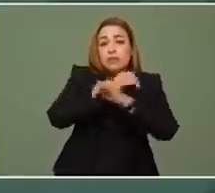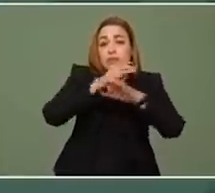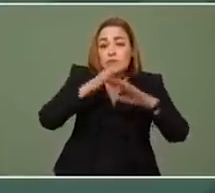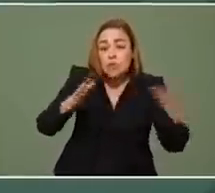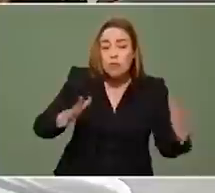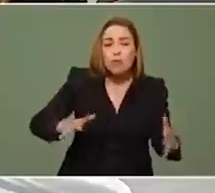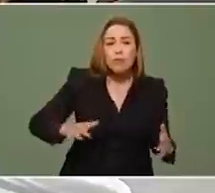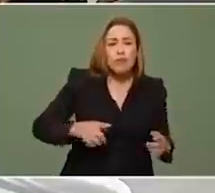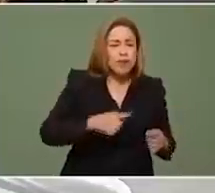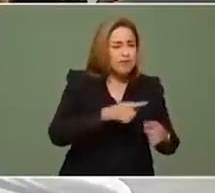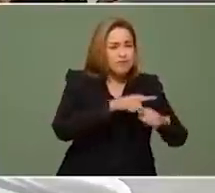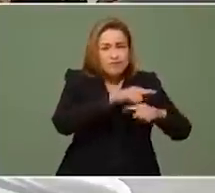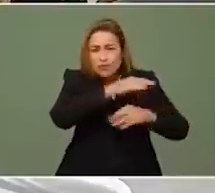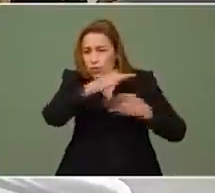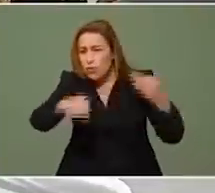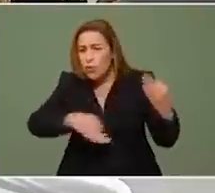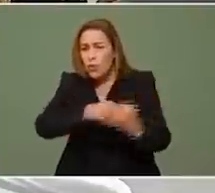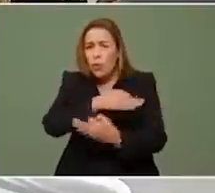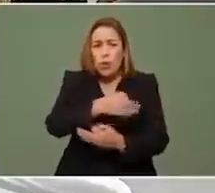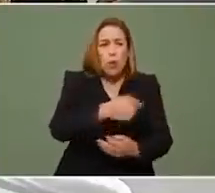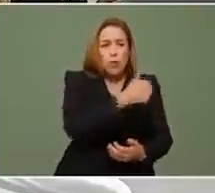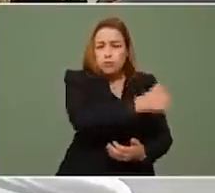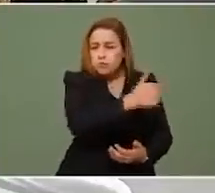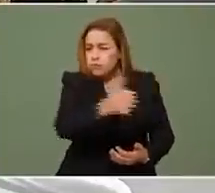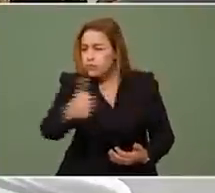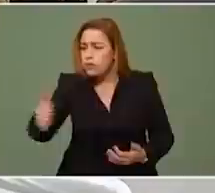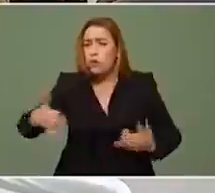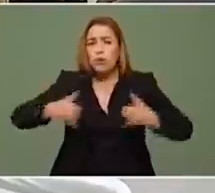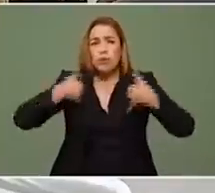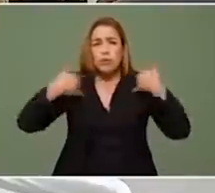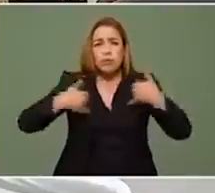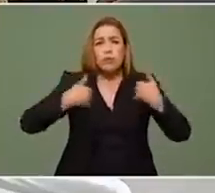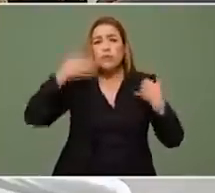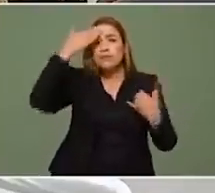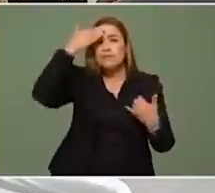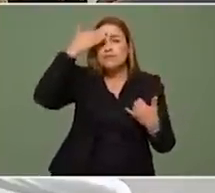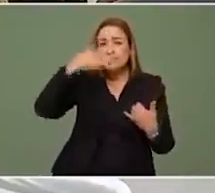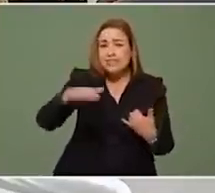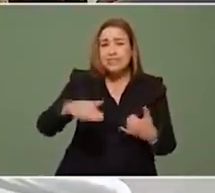sobre el daño que causan las drogas